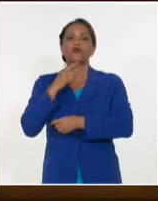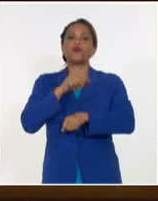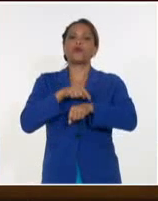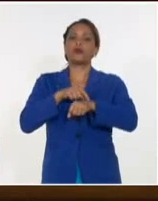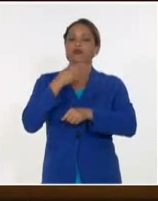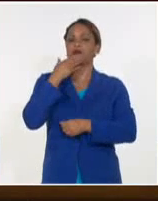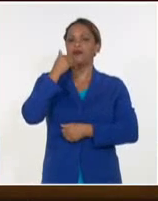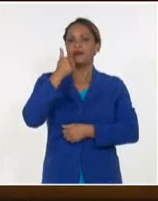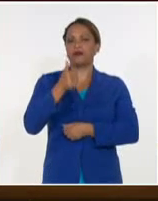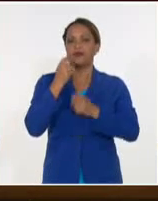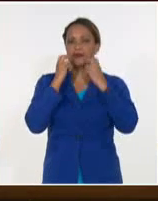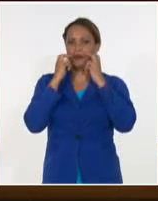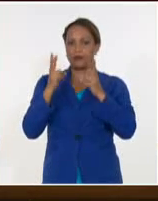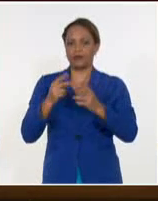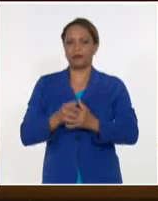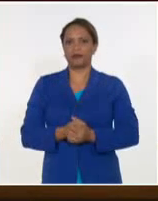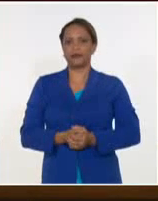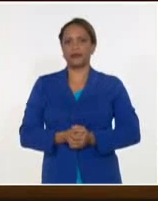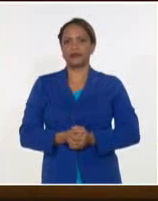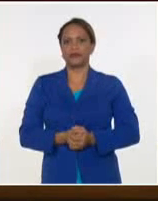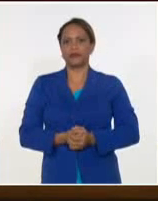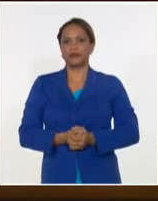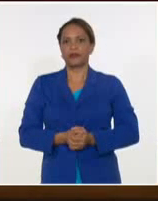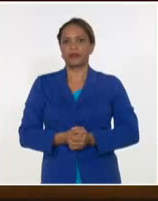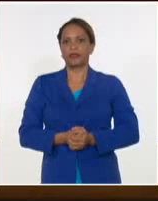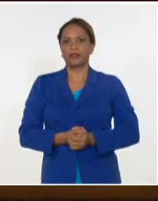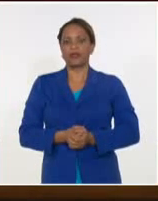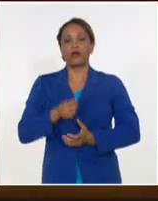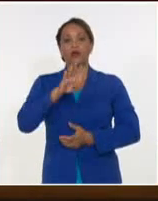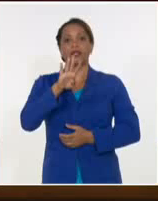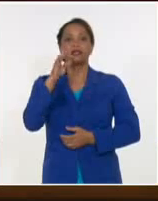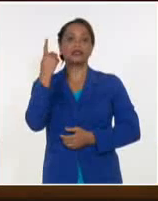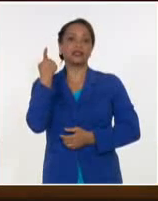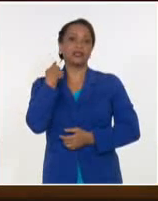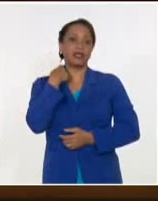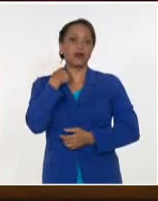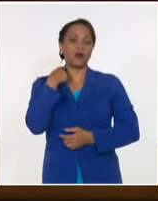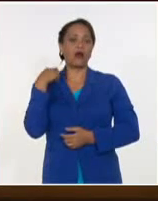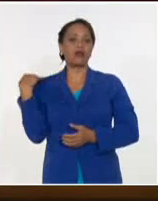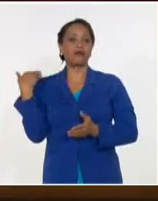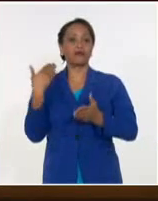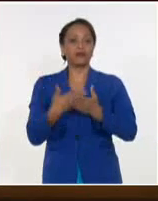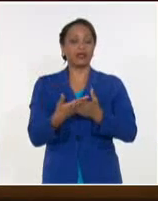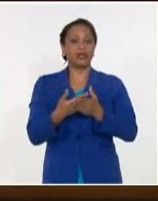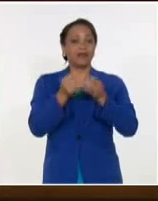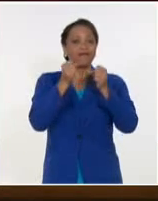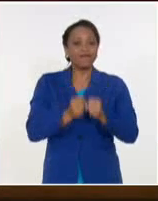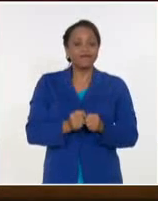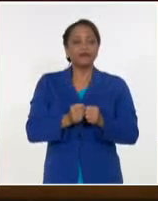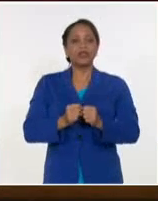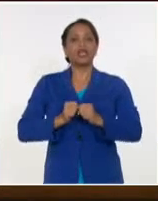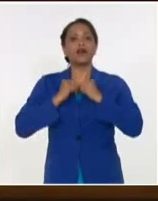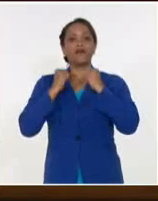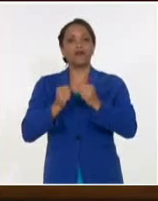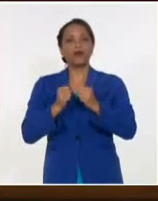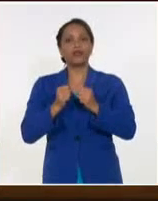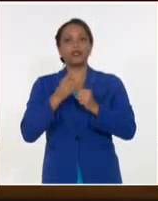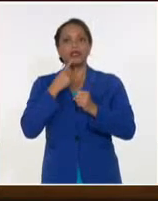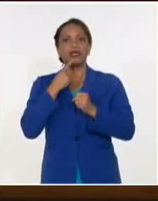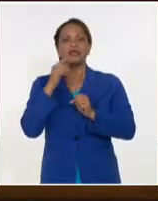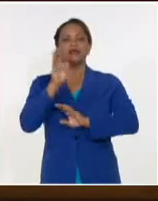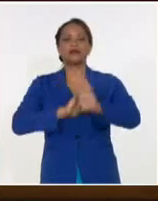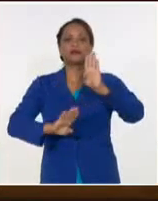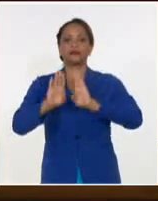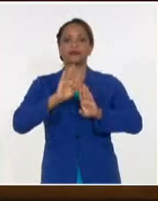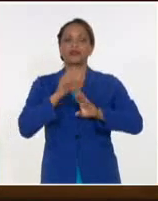momentos. El árbol plantado hace 45 años es fuerte, vigoroso y protector como